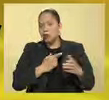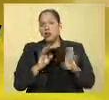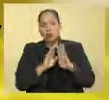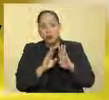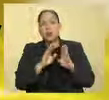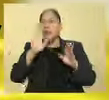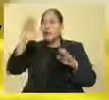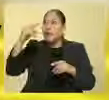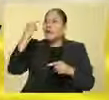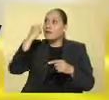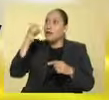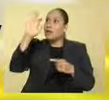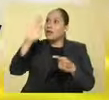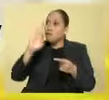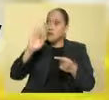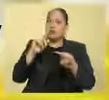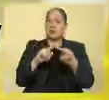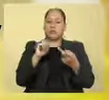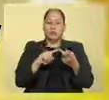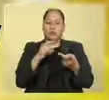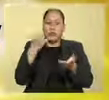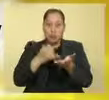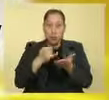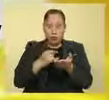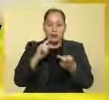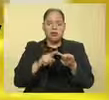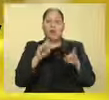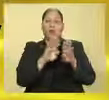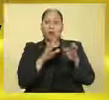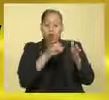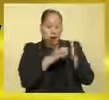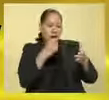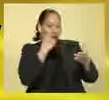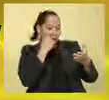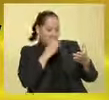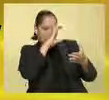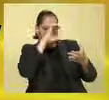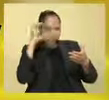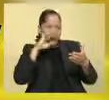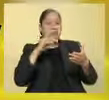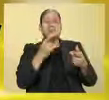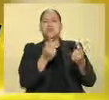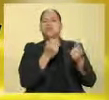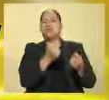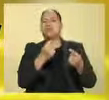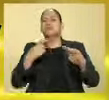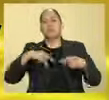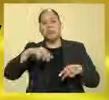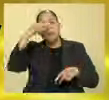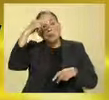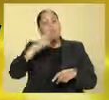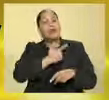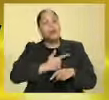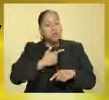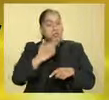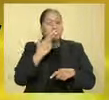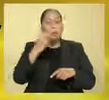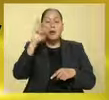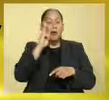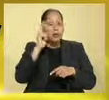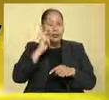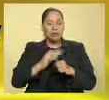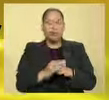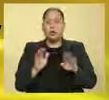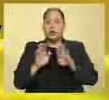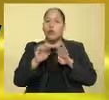políticas para desincentivar el consumo del cigarro. Entonces, ¿no? ¿Qué es lo que estamos haciendo mal, Susy? Porque si estamos previniendo, si se está gastando,